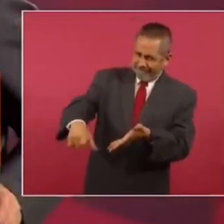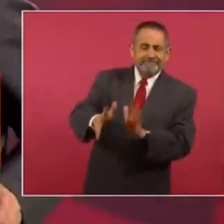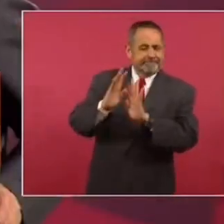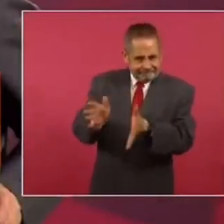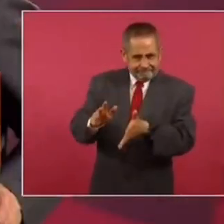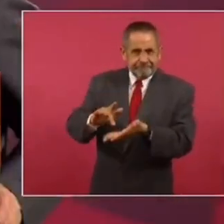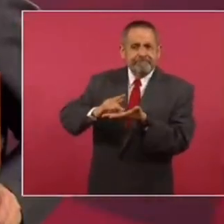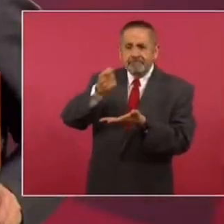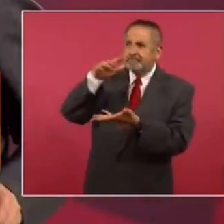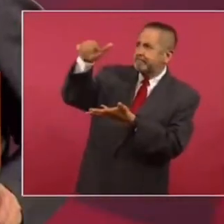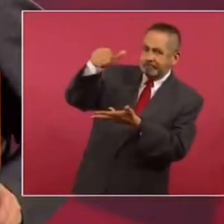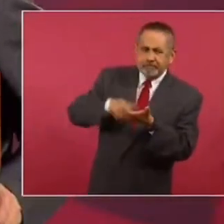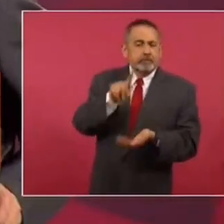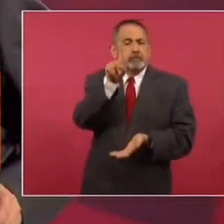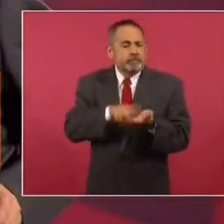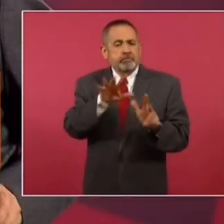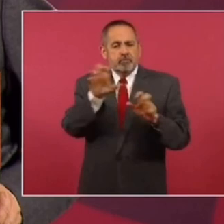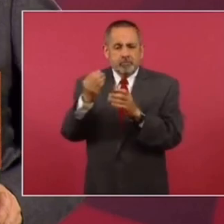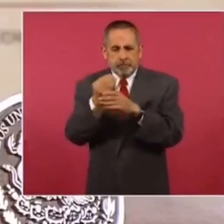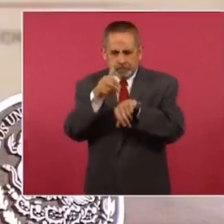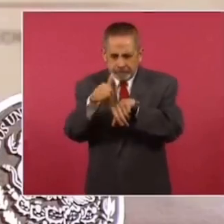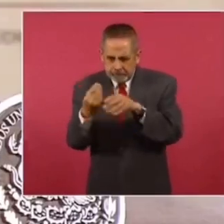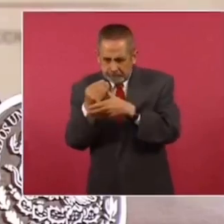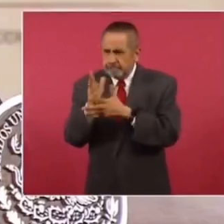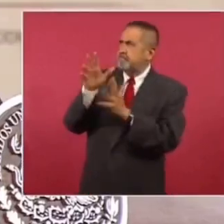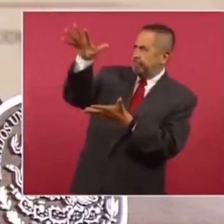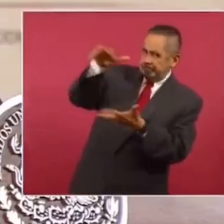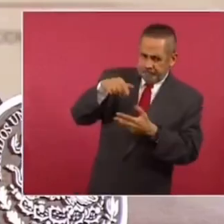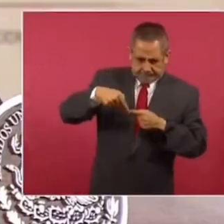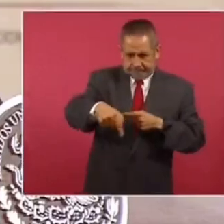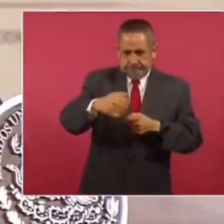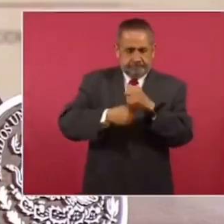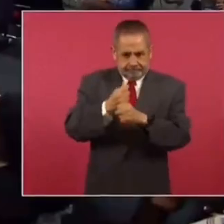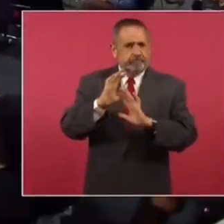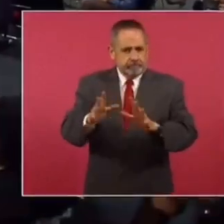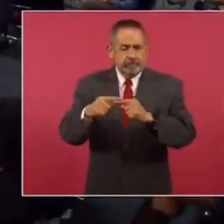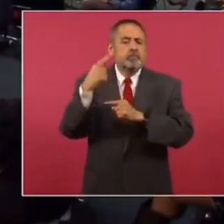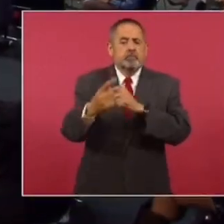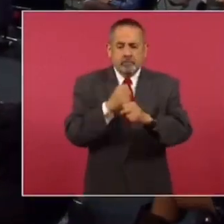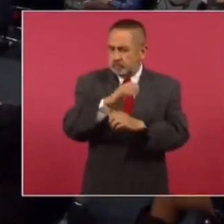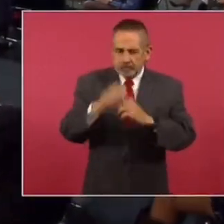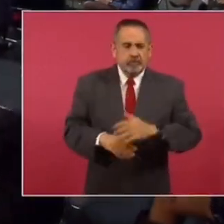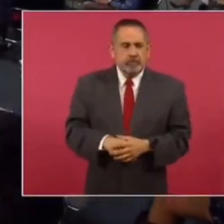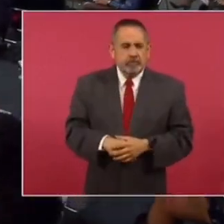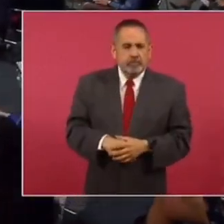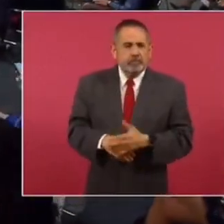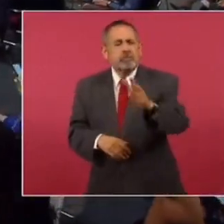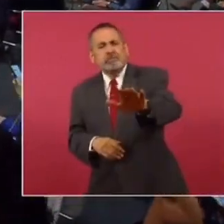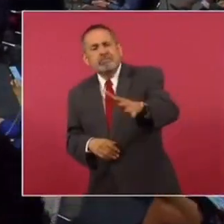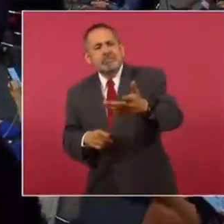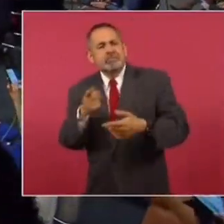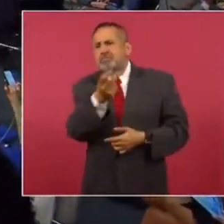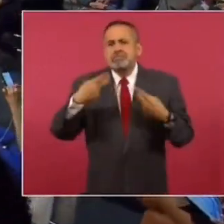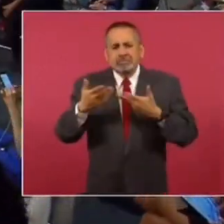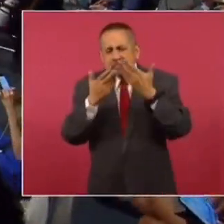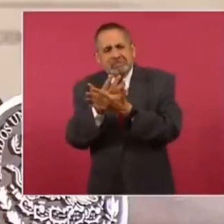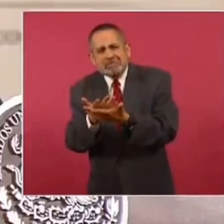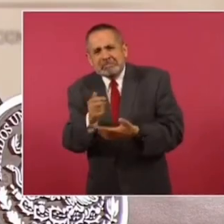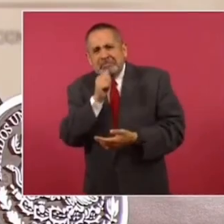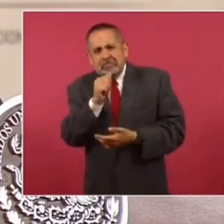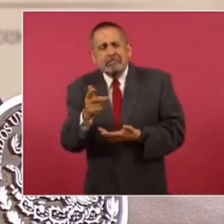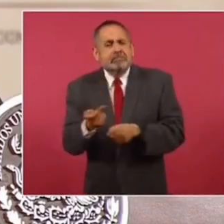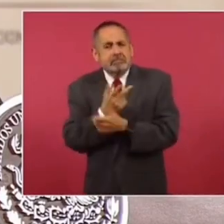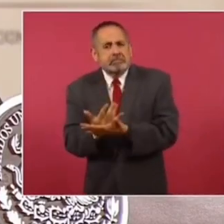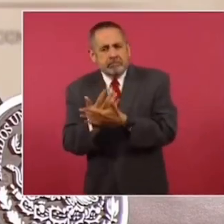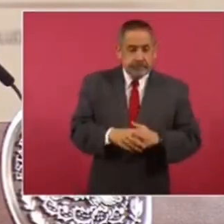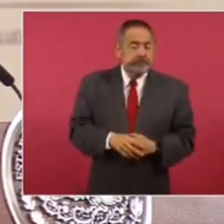medicamentos, 1800 claves ya están compradas para este año y para el año próximo. ¿Qué le puede decir a las personas que están esperando, ¿sí?, un medicamento o un estudio y que todavía no se puede hacer? Que